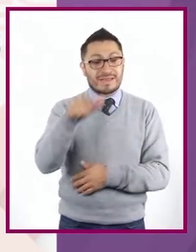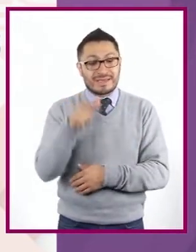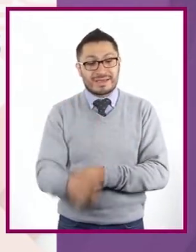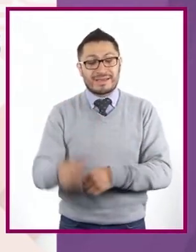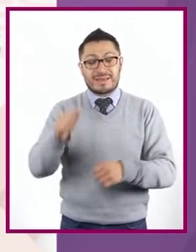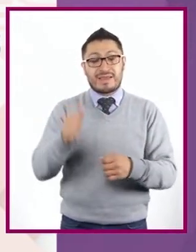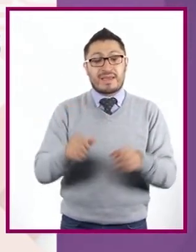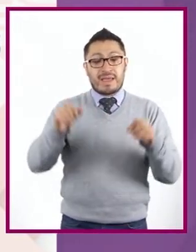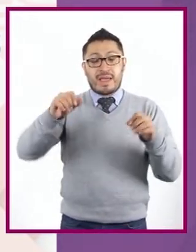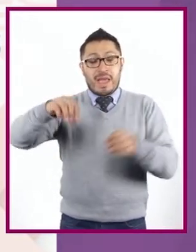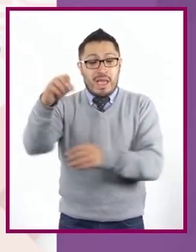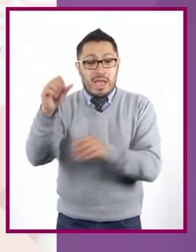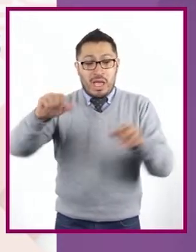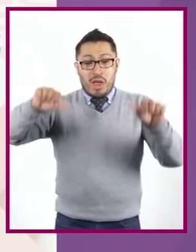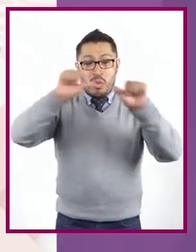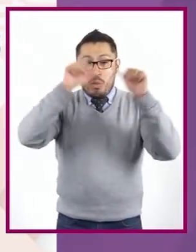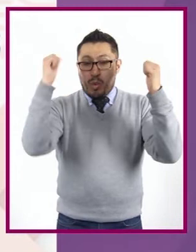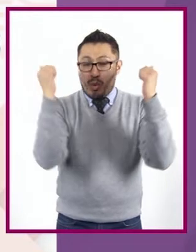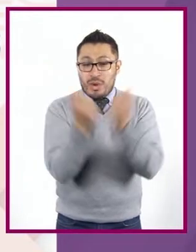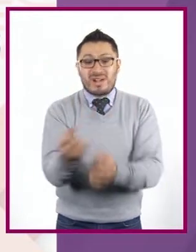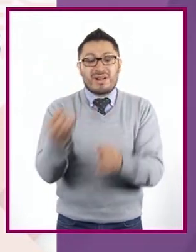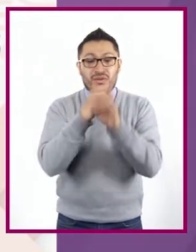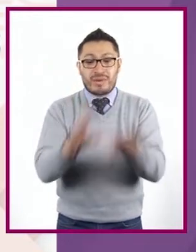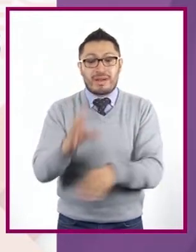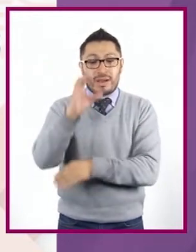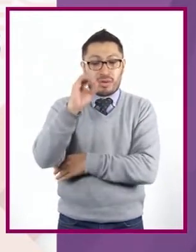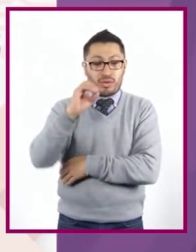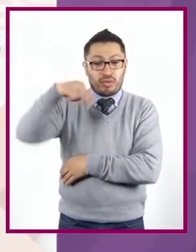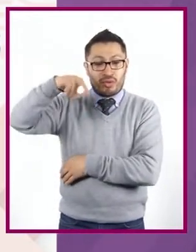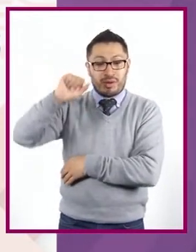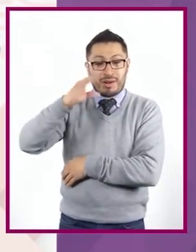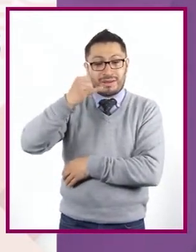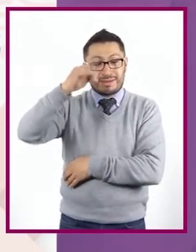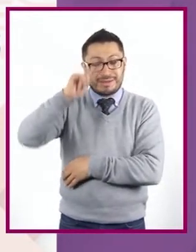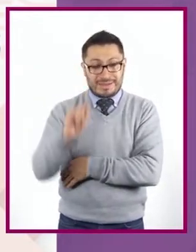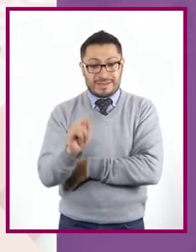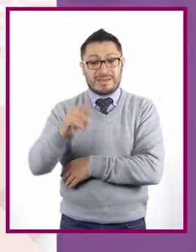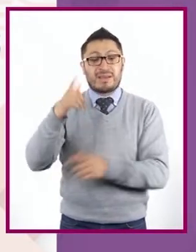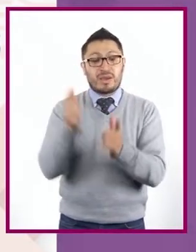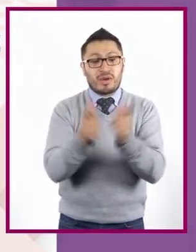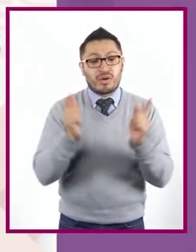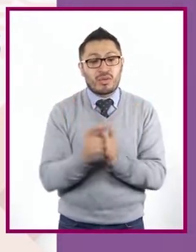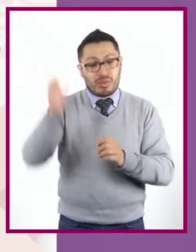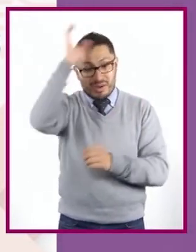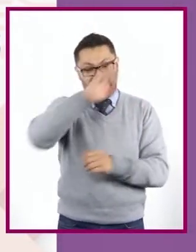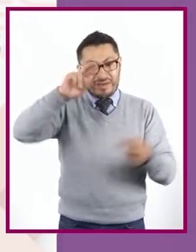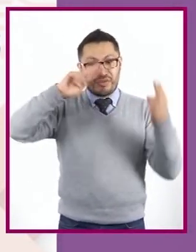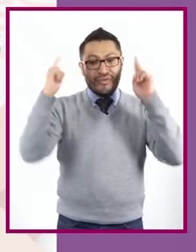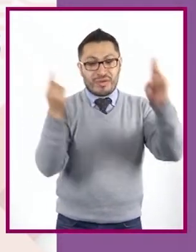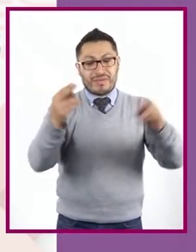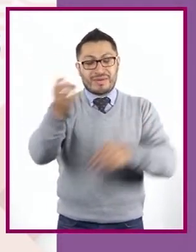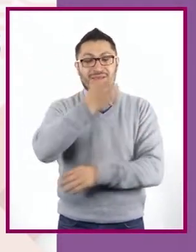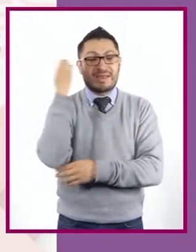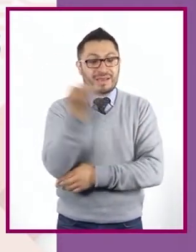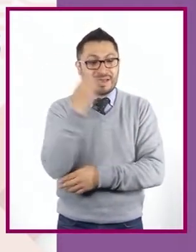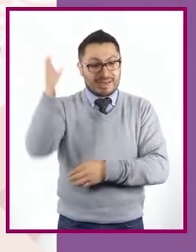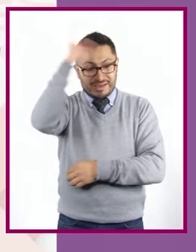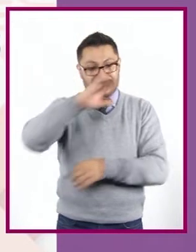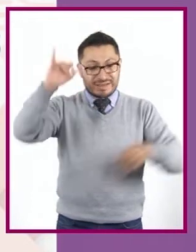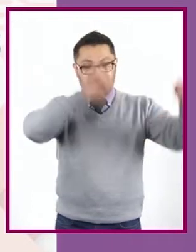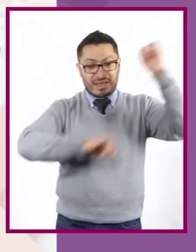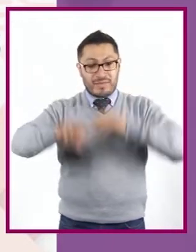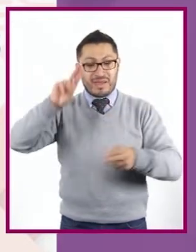Informativa CONACYT. Un grupo de científicos de la Unidad Académica de Ciencias Químicas de la Universidad Autónoma de